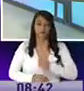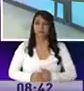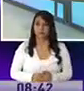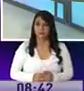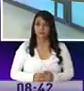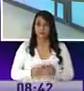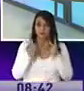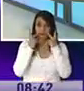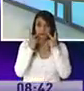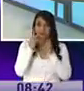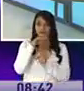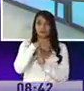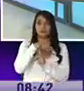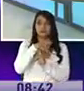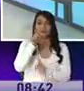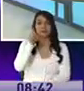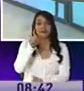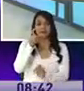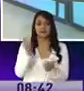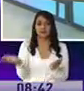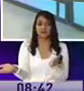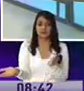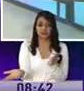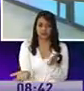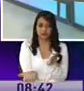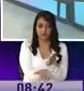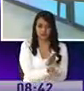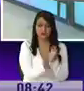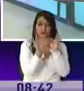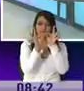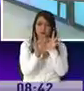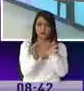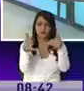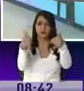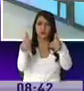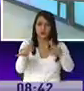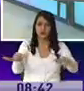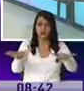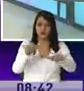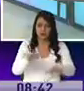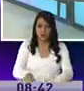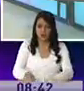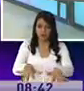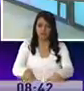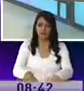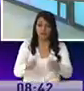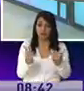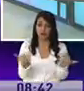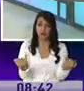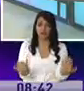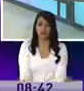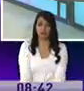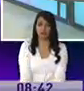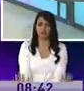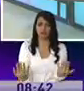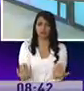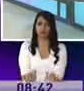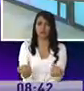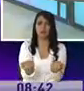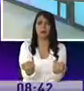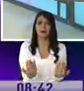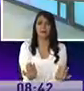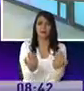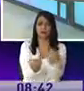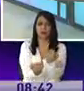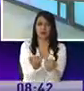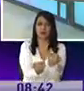parque necesita una poda no Así es como por las lluvias precisamente ahora crece eh mayor cantidad más